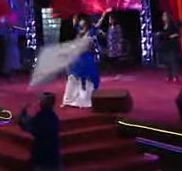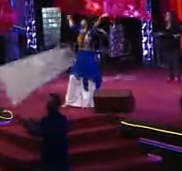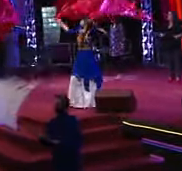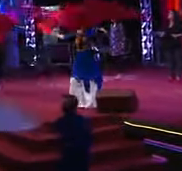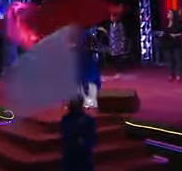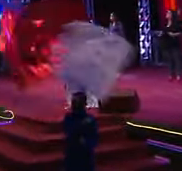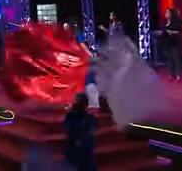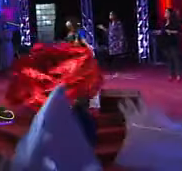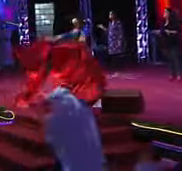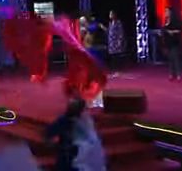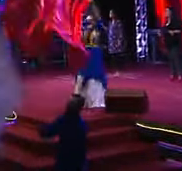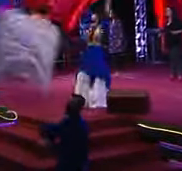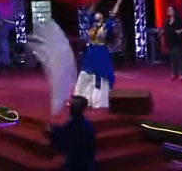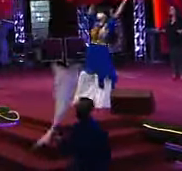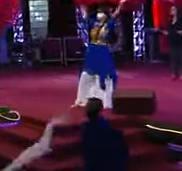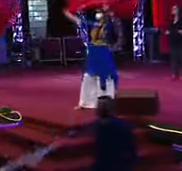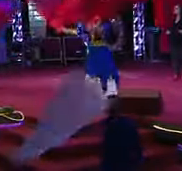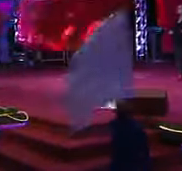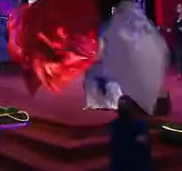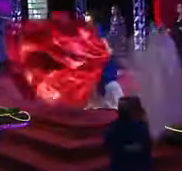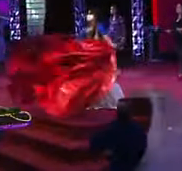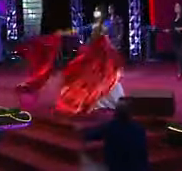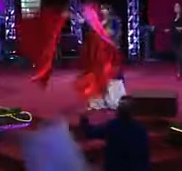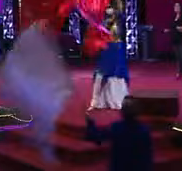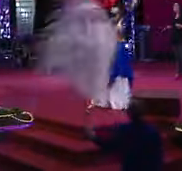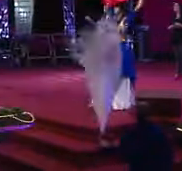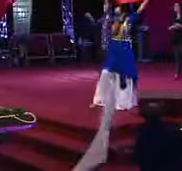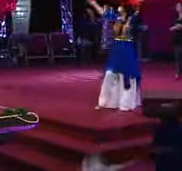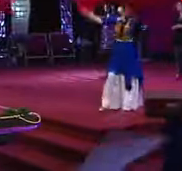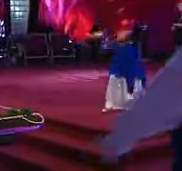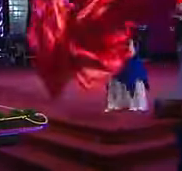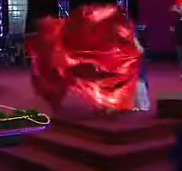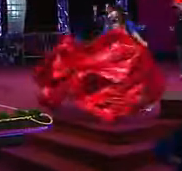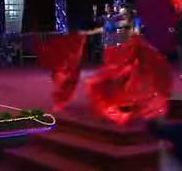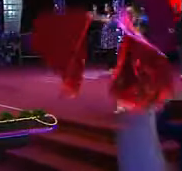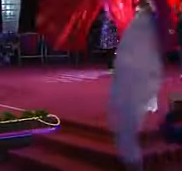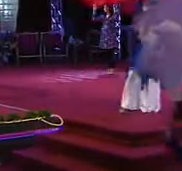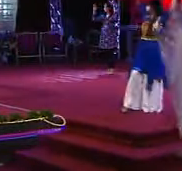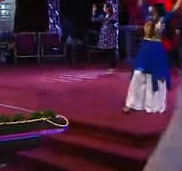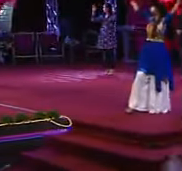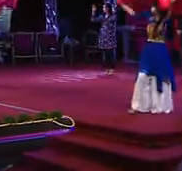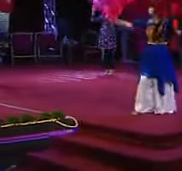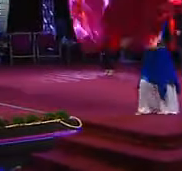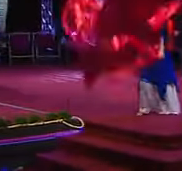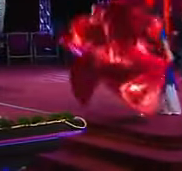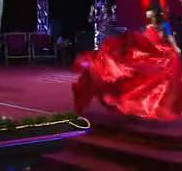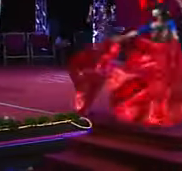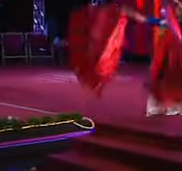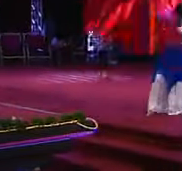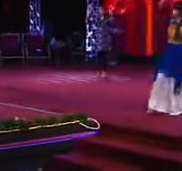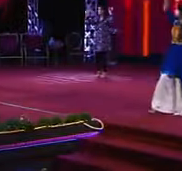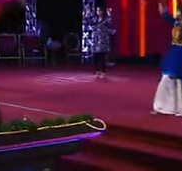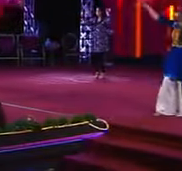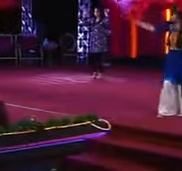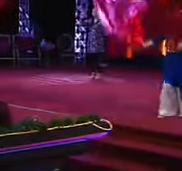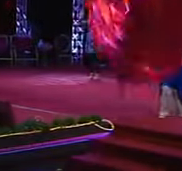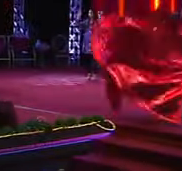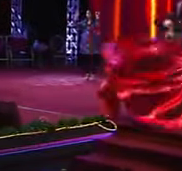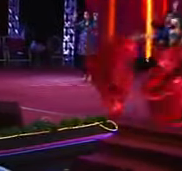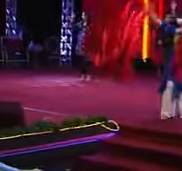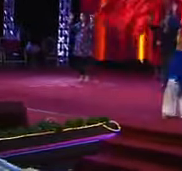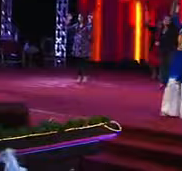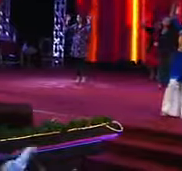fundamento sea Cristo. Alguien, vamos, vamos, con su mano en alto, diga: esta casa no se cae porque